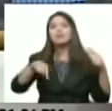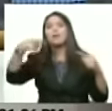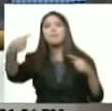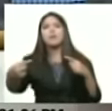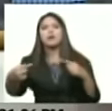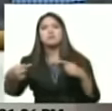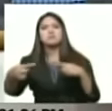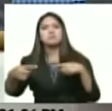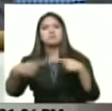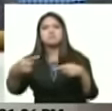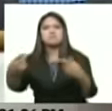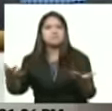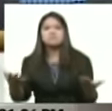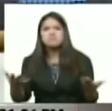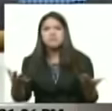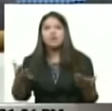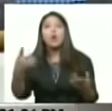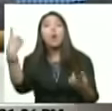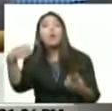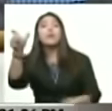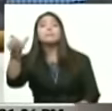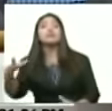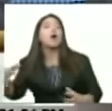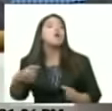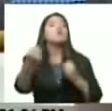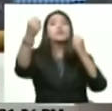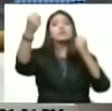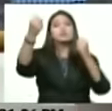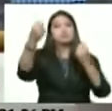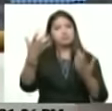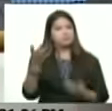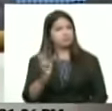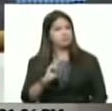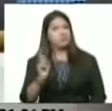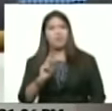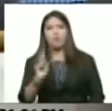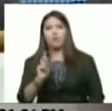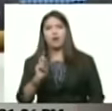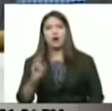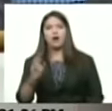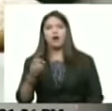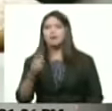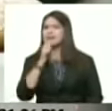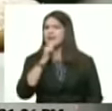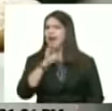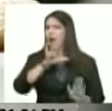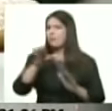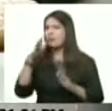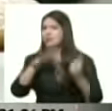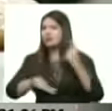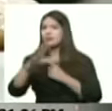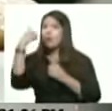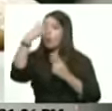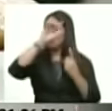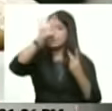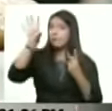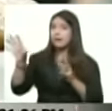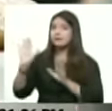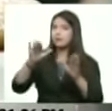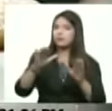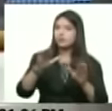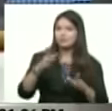qué cosa, un salvador o los salvadores apoyados por quién sabe a nivel internacional.